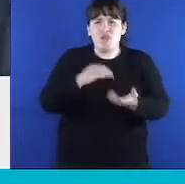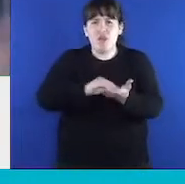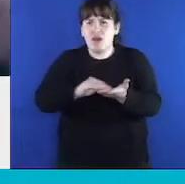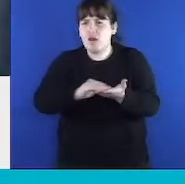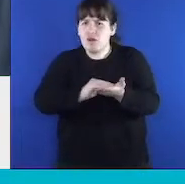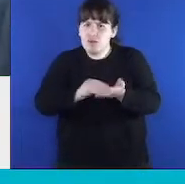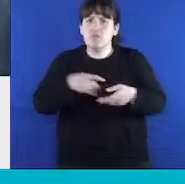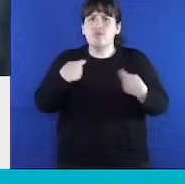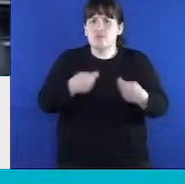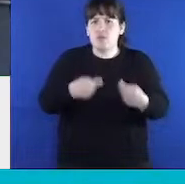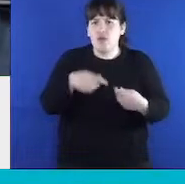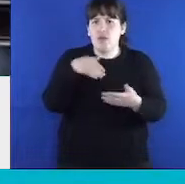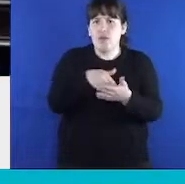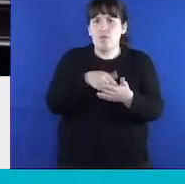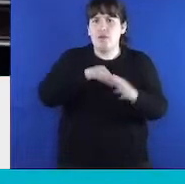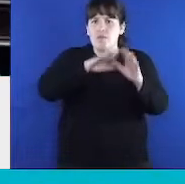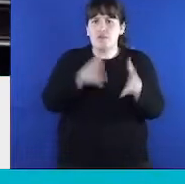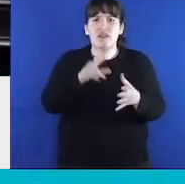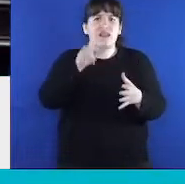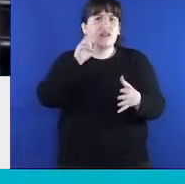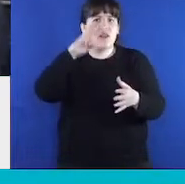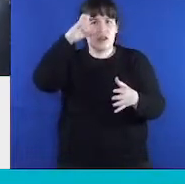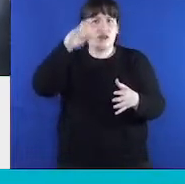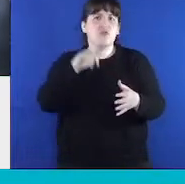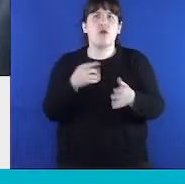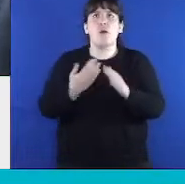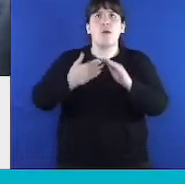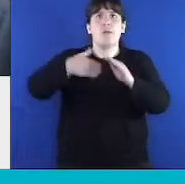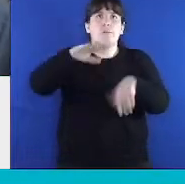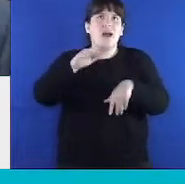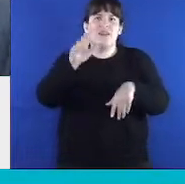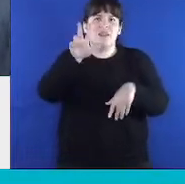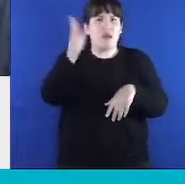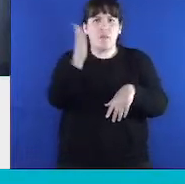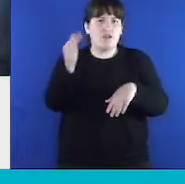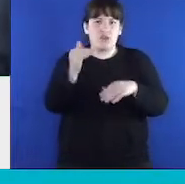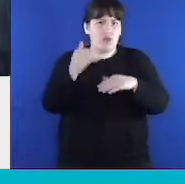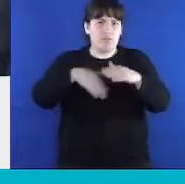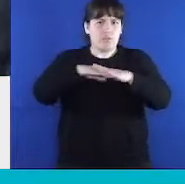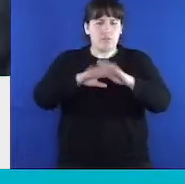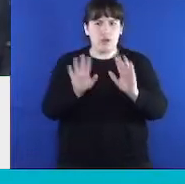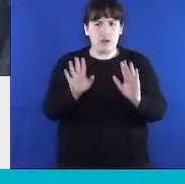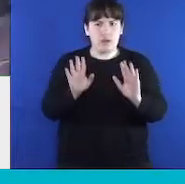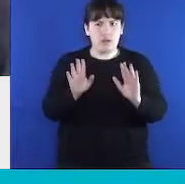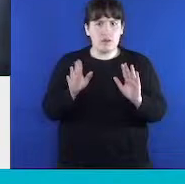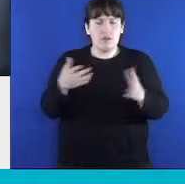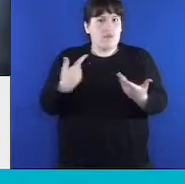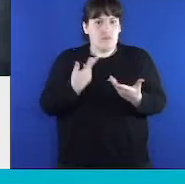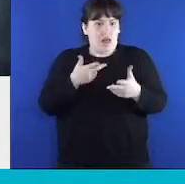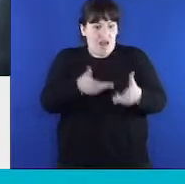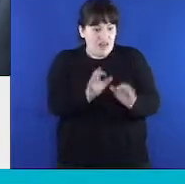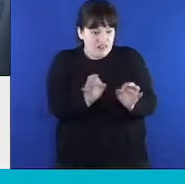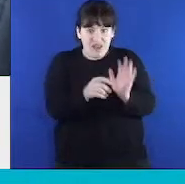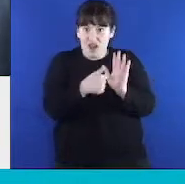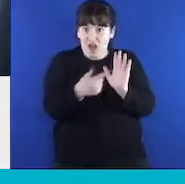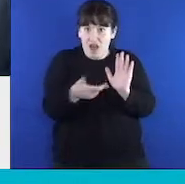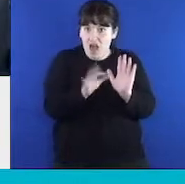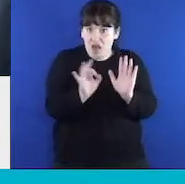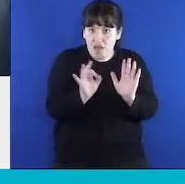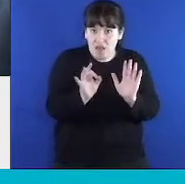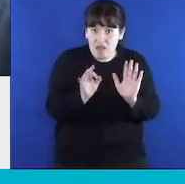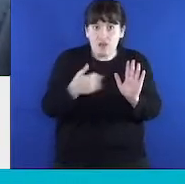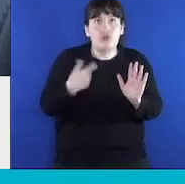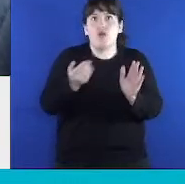superarán el 3% de lo producido por la sociedad. Acá no dice absolutamente nada, es decir, que es ilimitado. ¿Y sabe quién